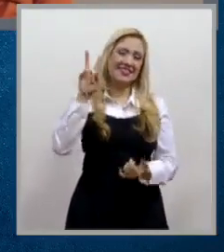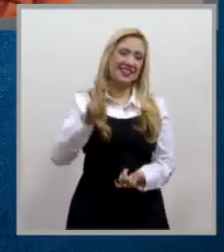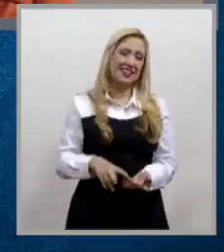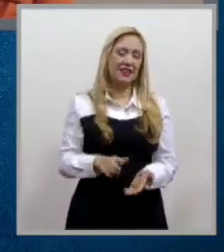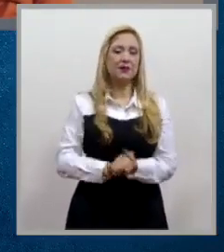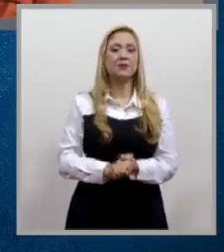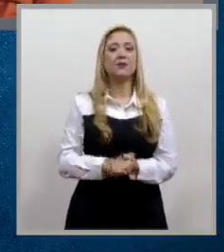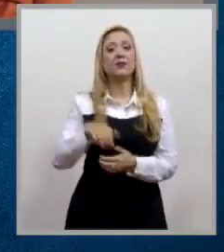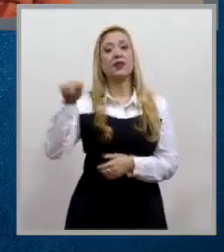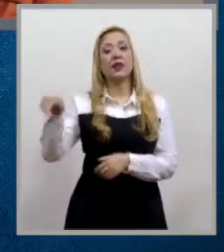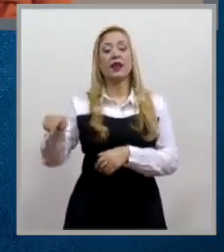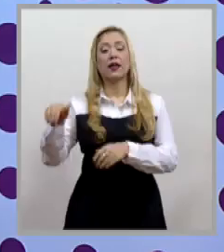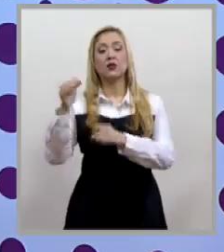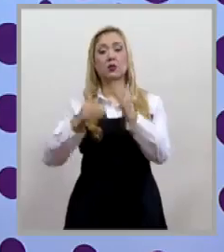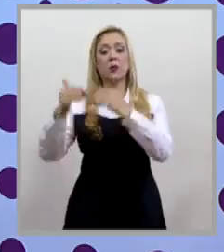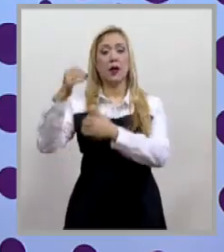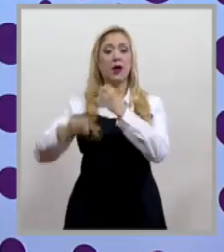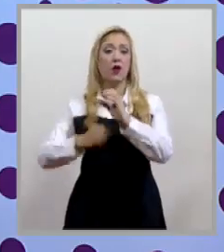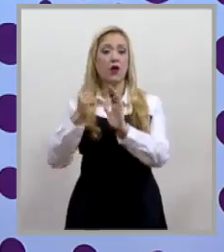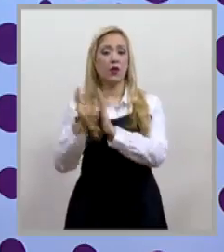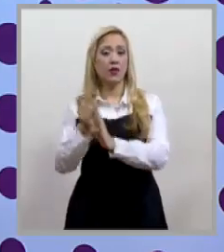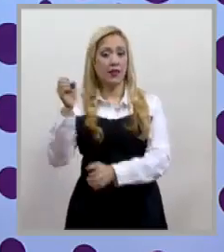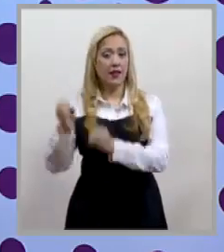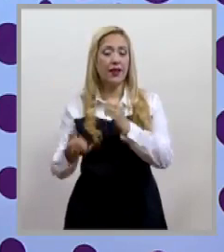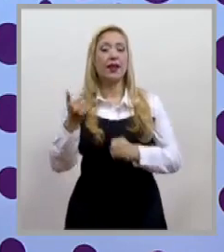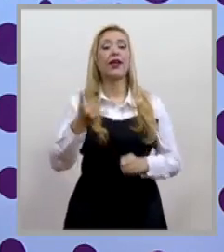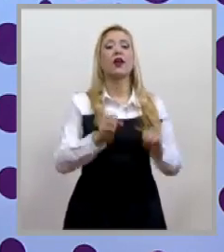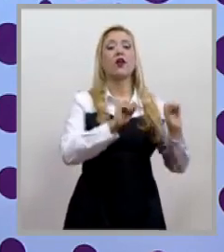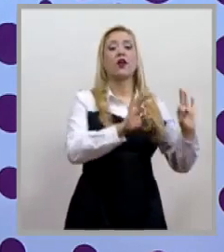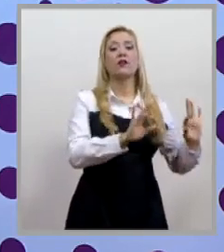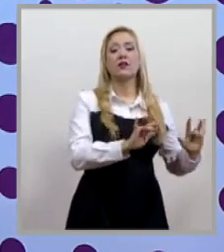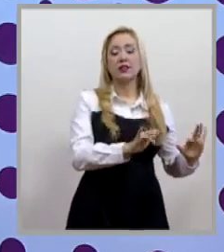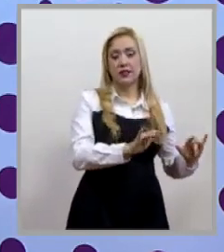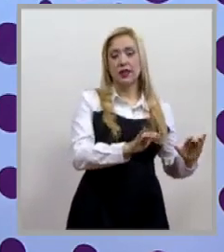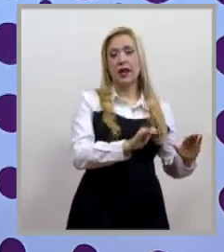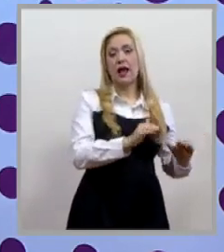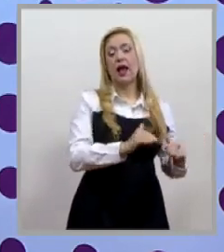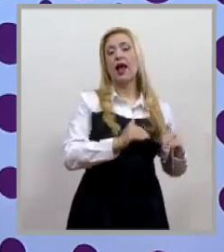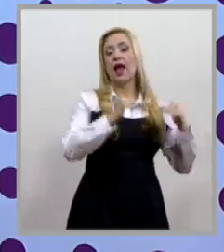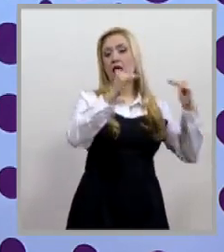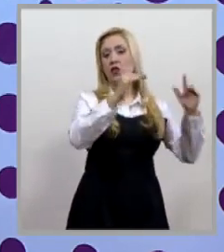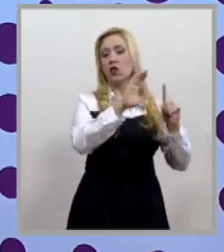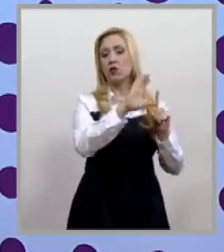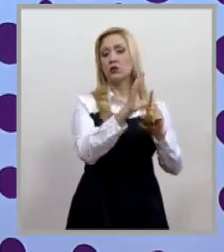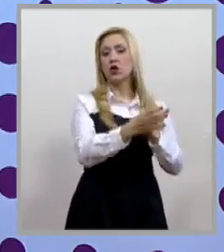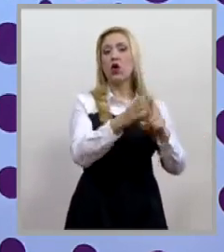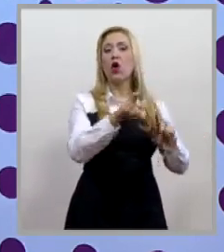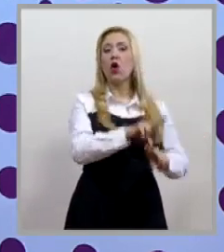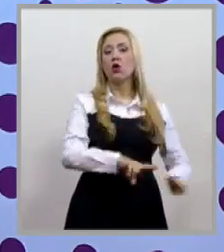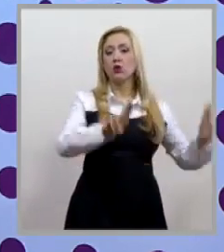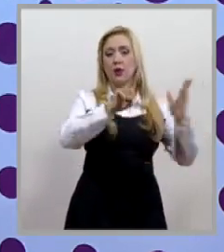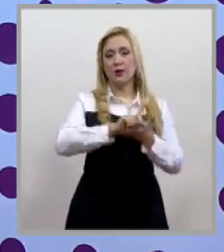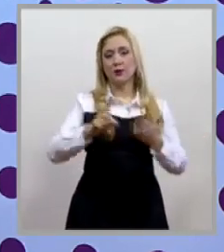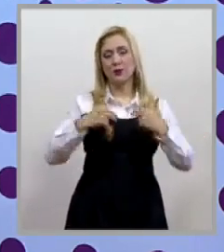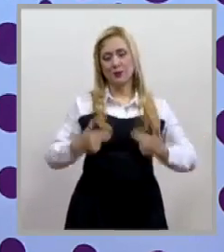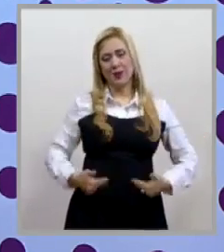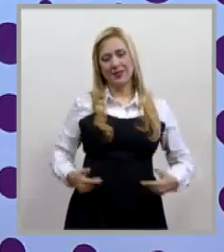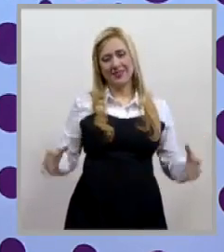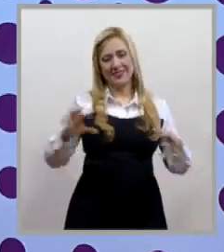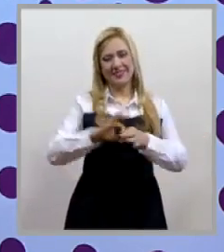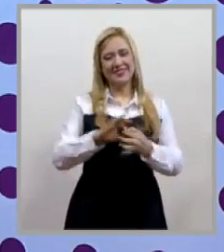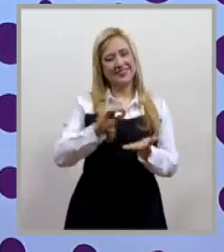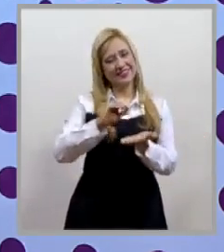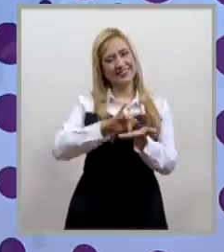se hace en colaboración entre la Suprema Corte de Justicia de la Nación y la Oficina del Alto Comisionado de las Naciones Unidas para los Derechos Humanos. Hasta la próxima.